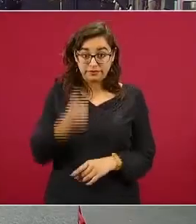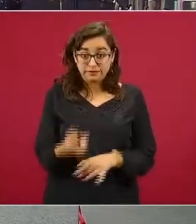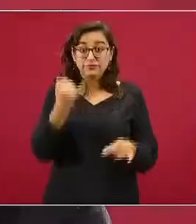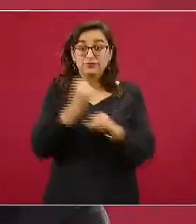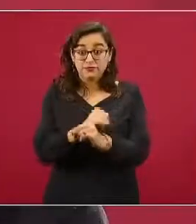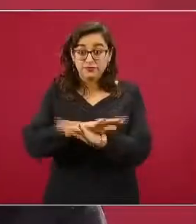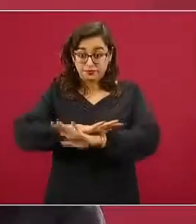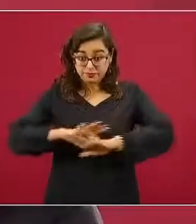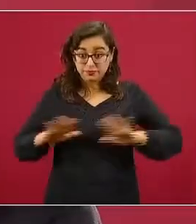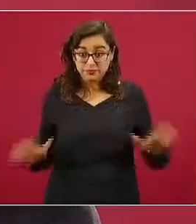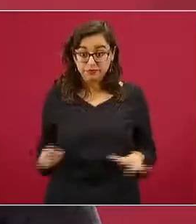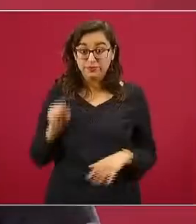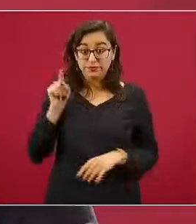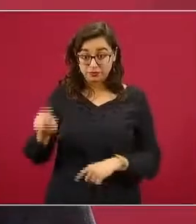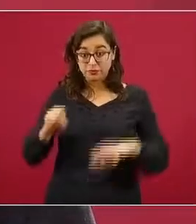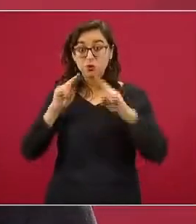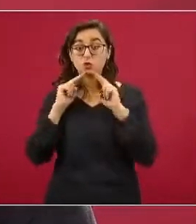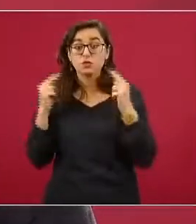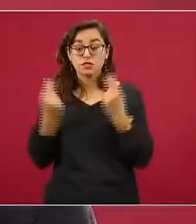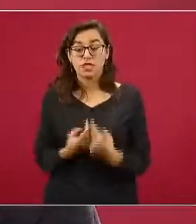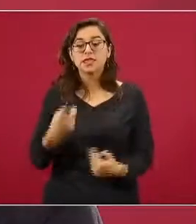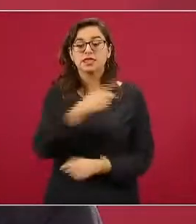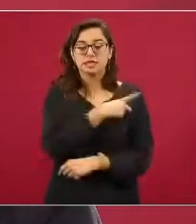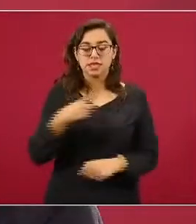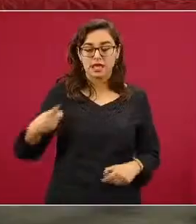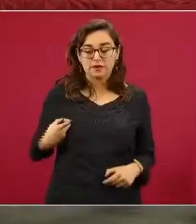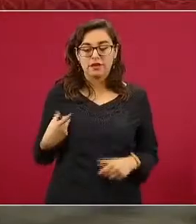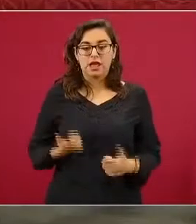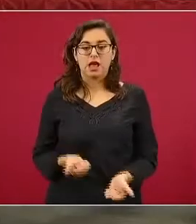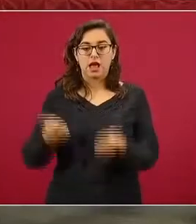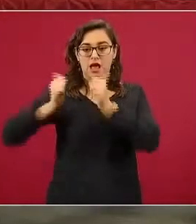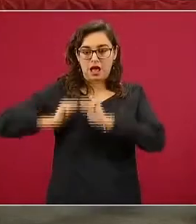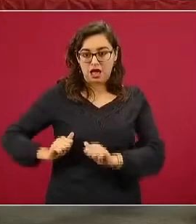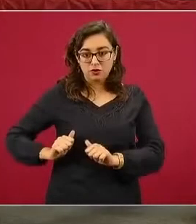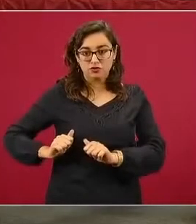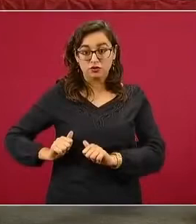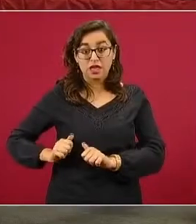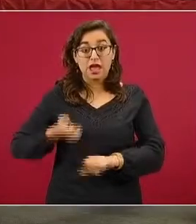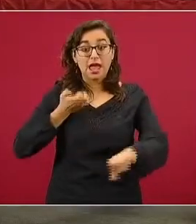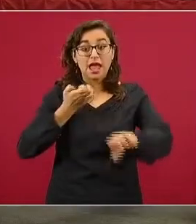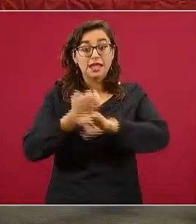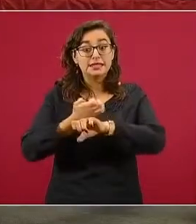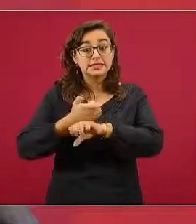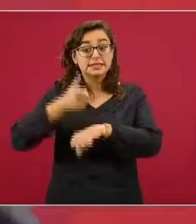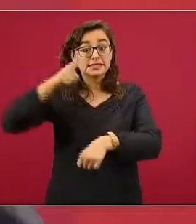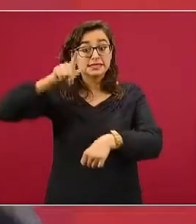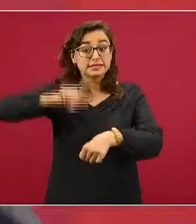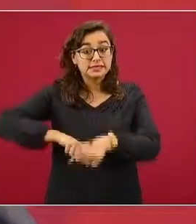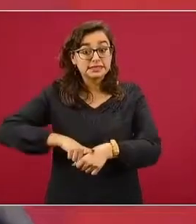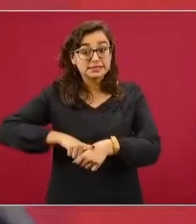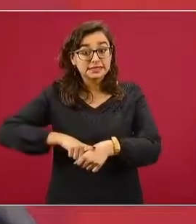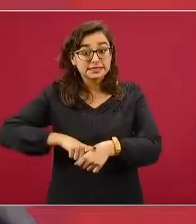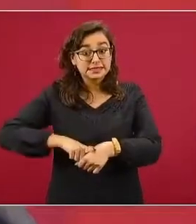clínica está obligada a informarla a la autoridad sanitaria estatal.